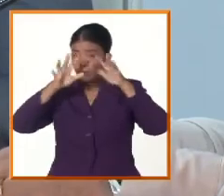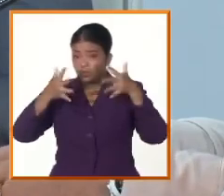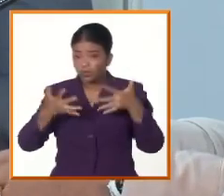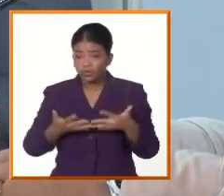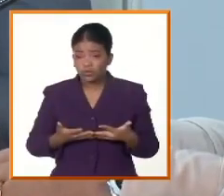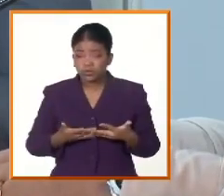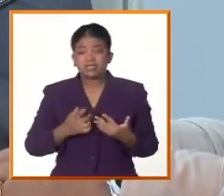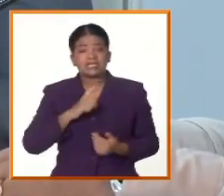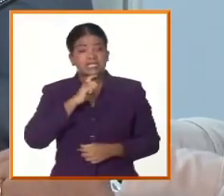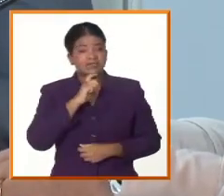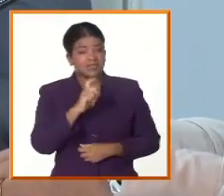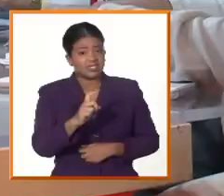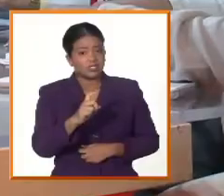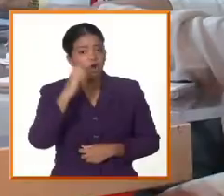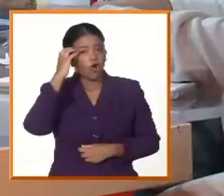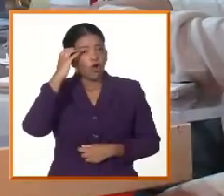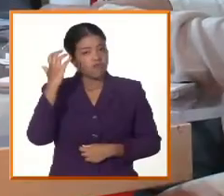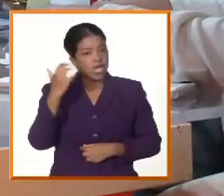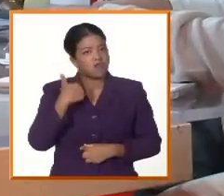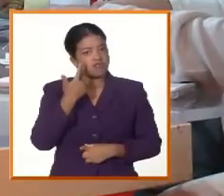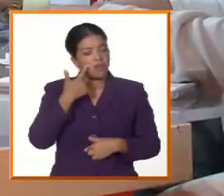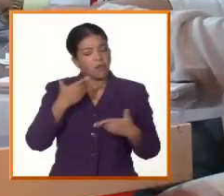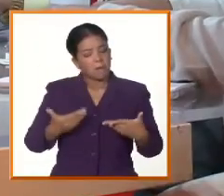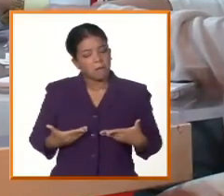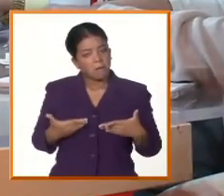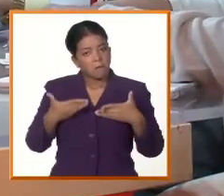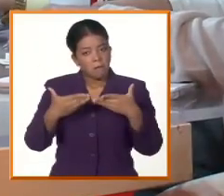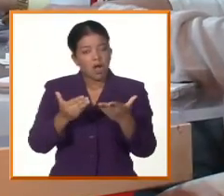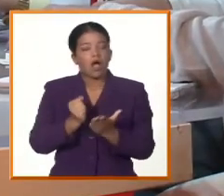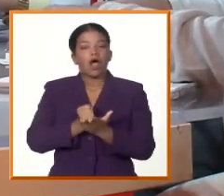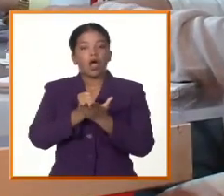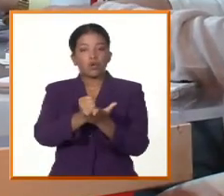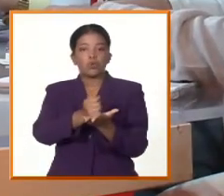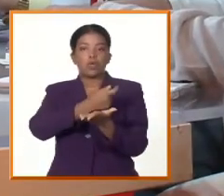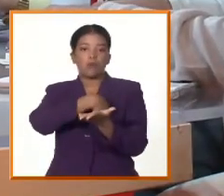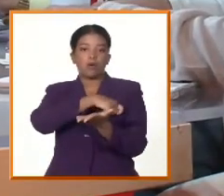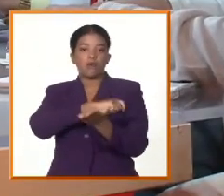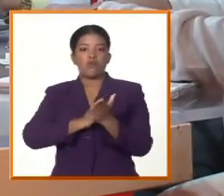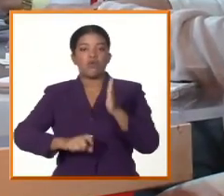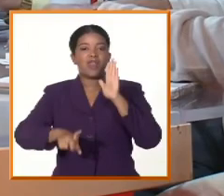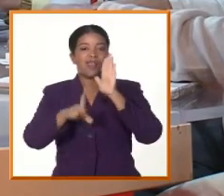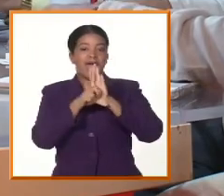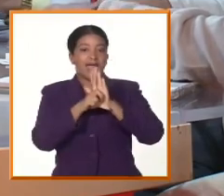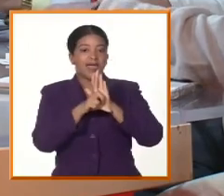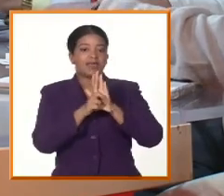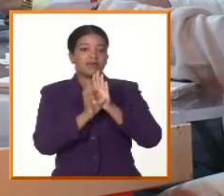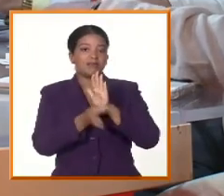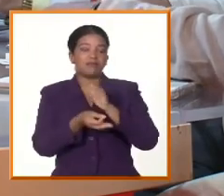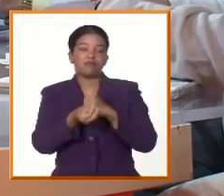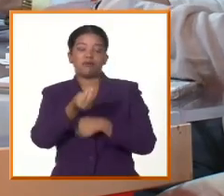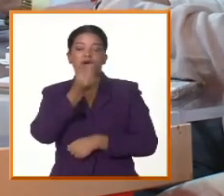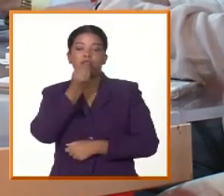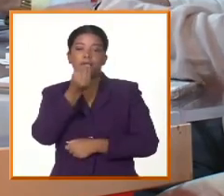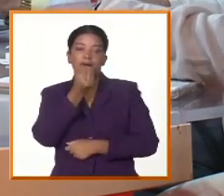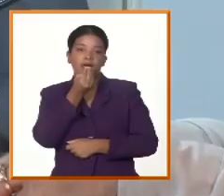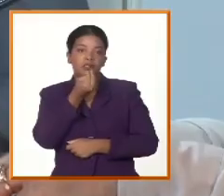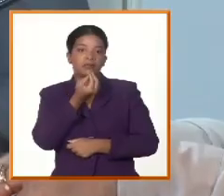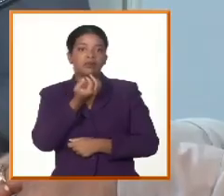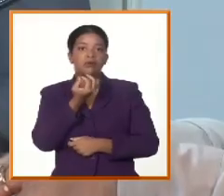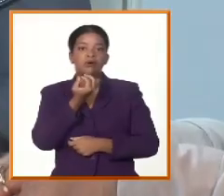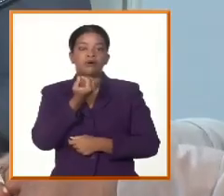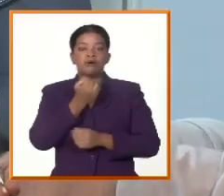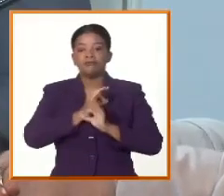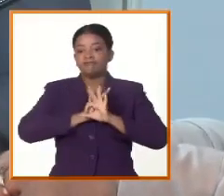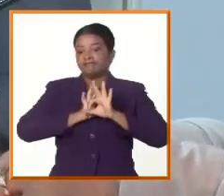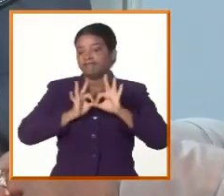nuestro gobierno ha mostrado su voluntad y su compromiso a promulgar una ley que habla de soberanía alimentaria educación alimentaria